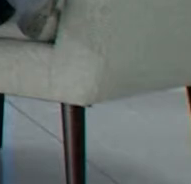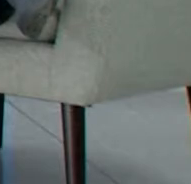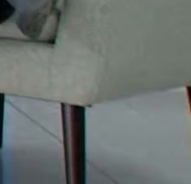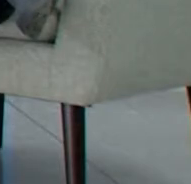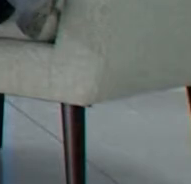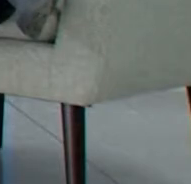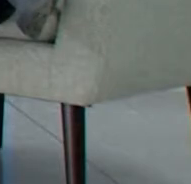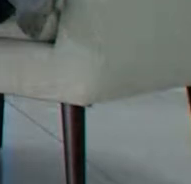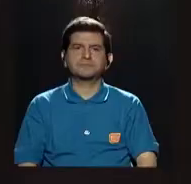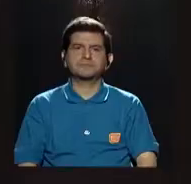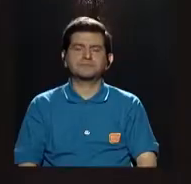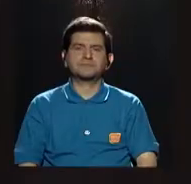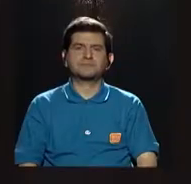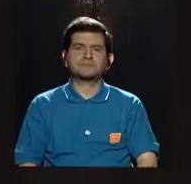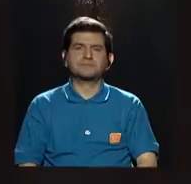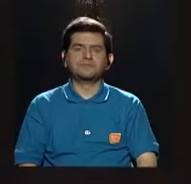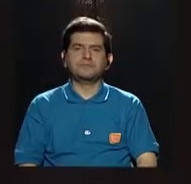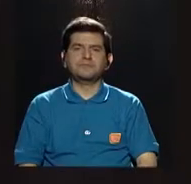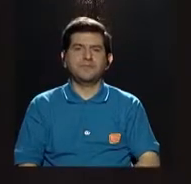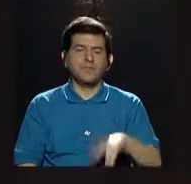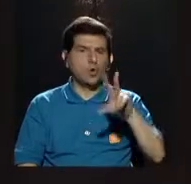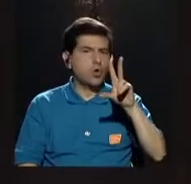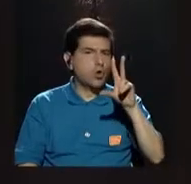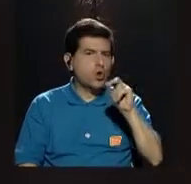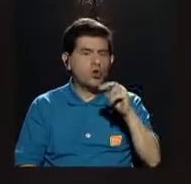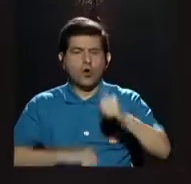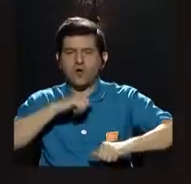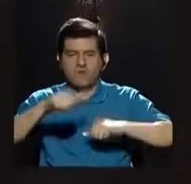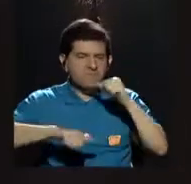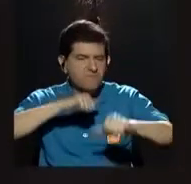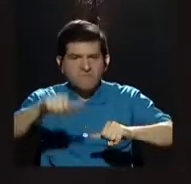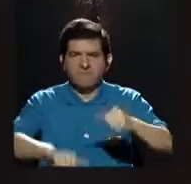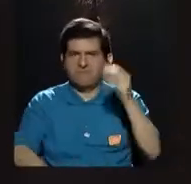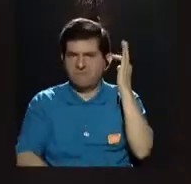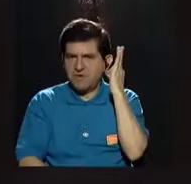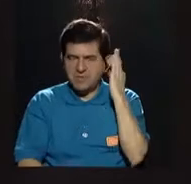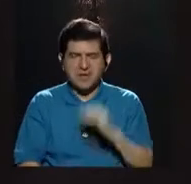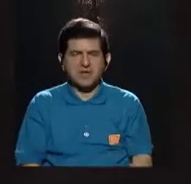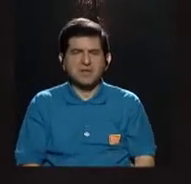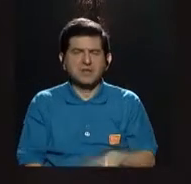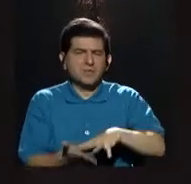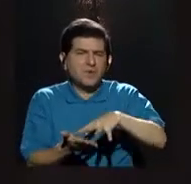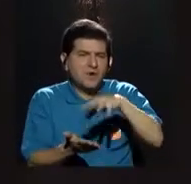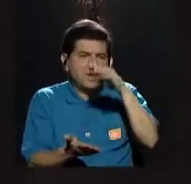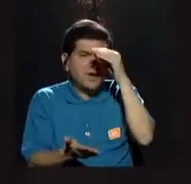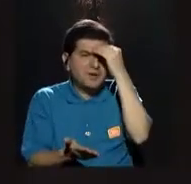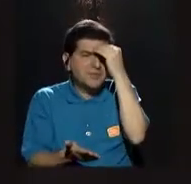temáticas. No es el feminismo que ha aprendido a